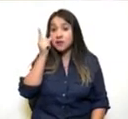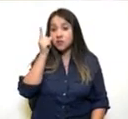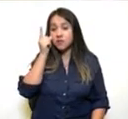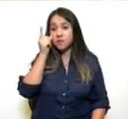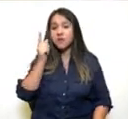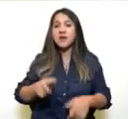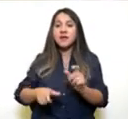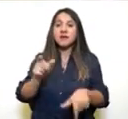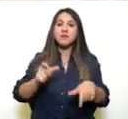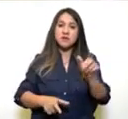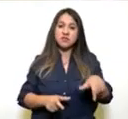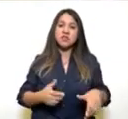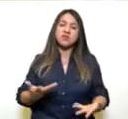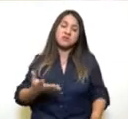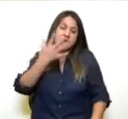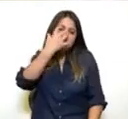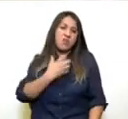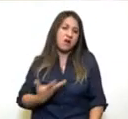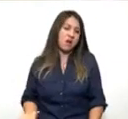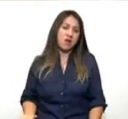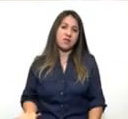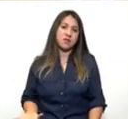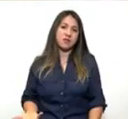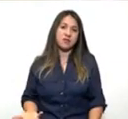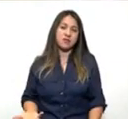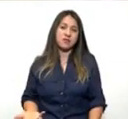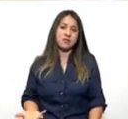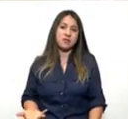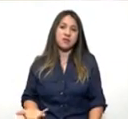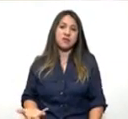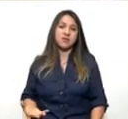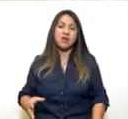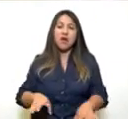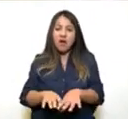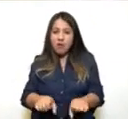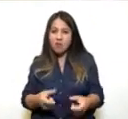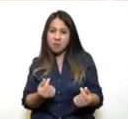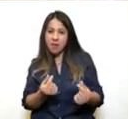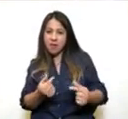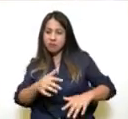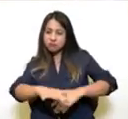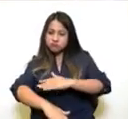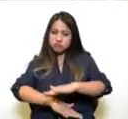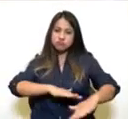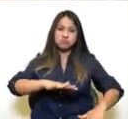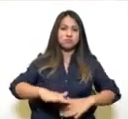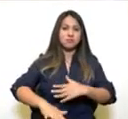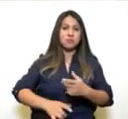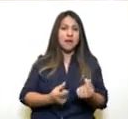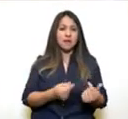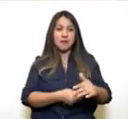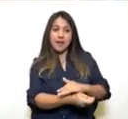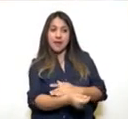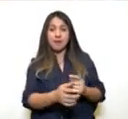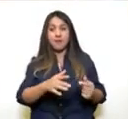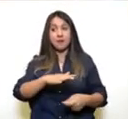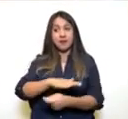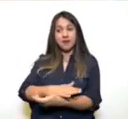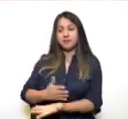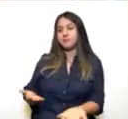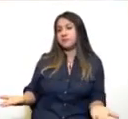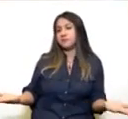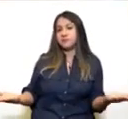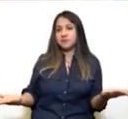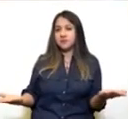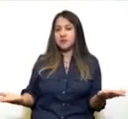y la gente está enojada y la colusión la corrupción han llegado al